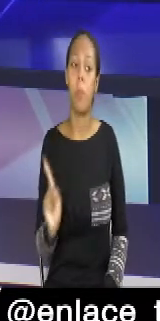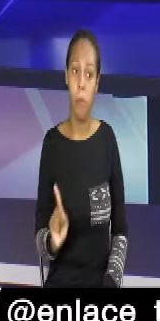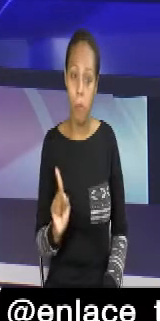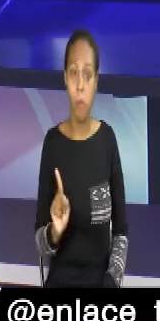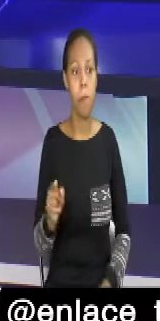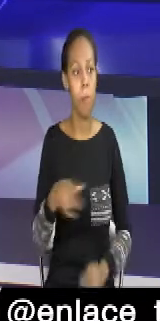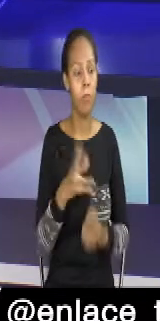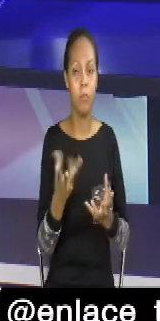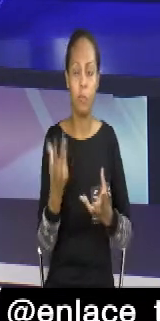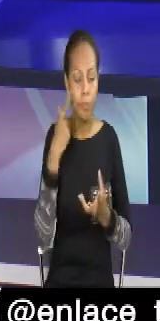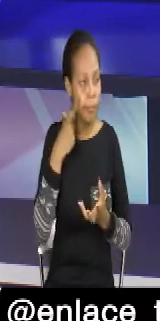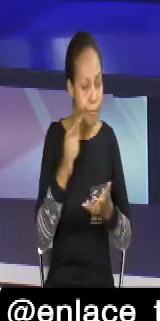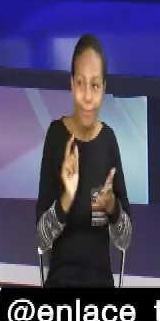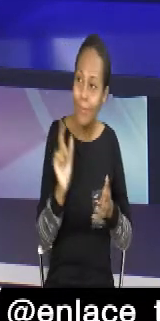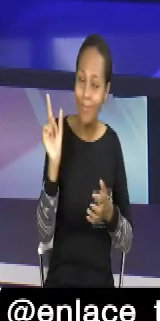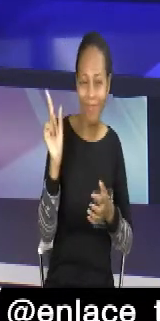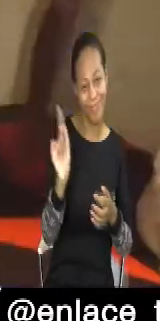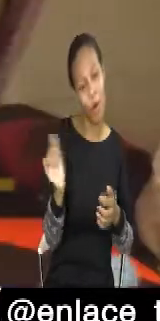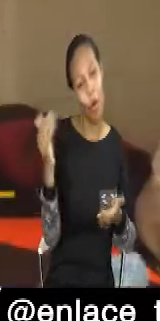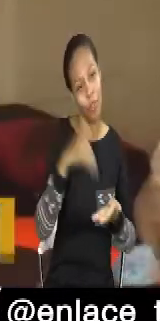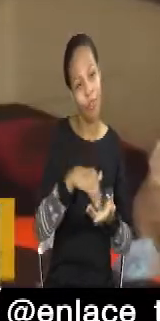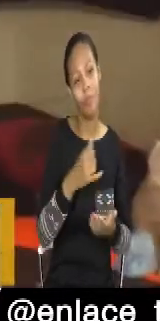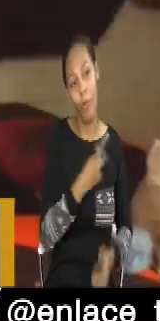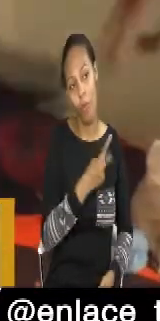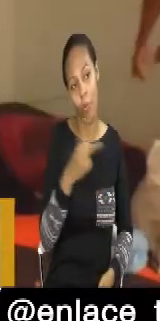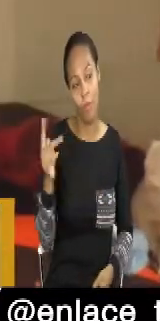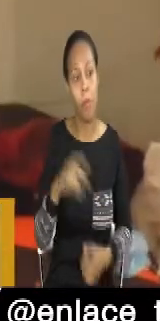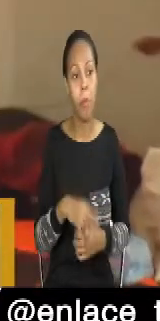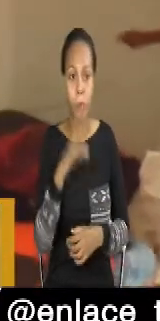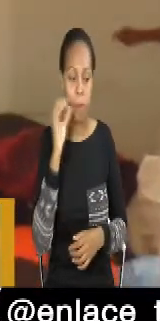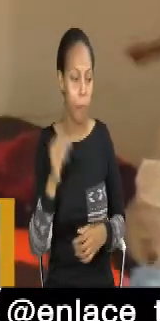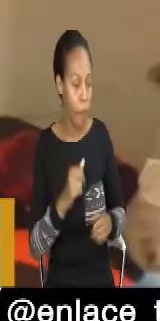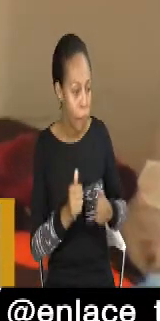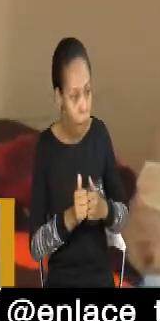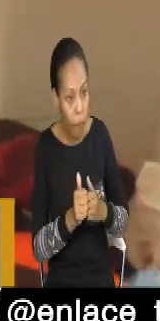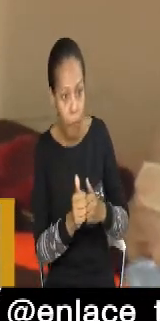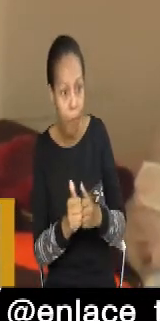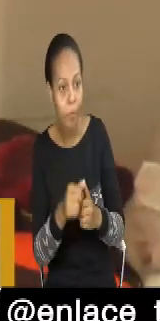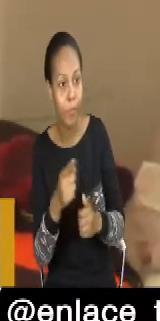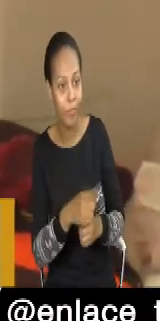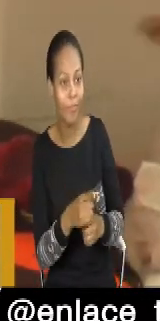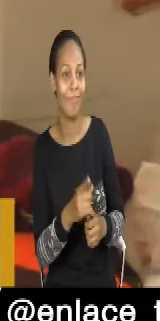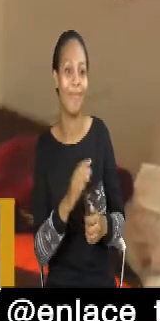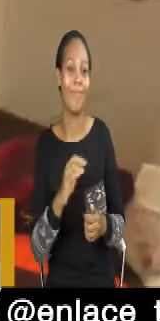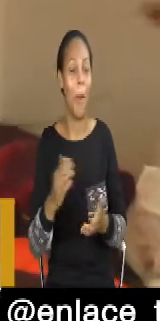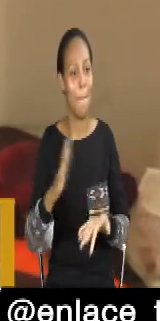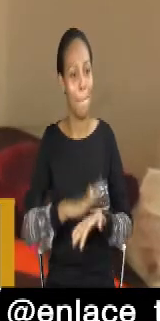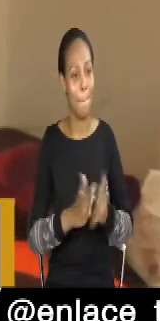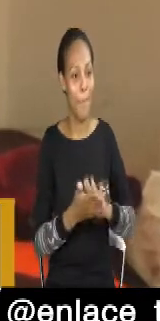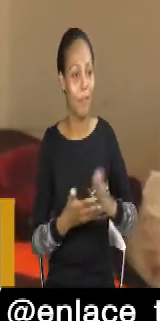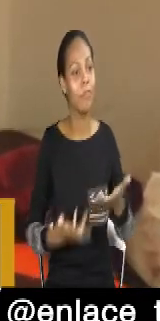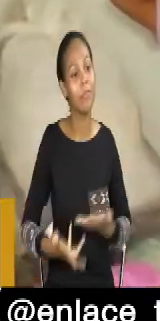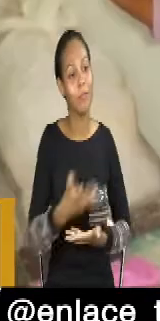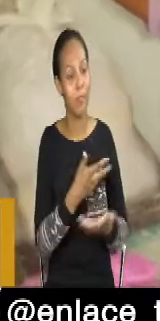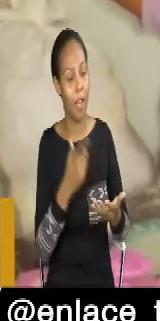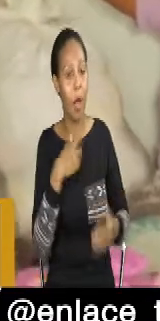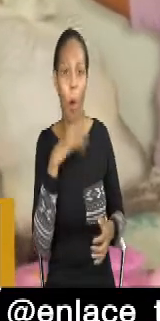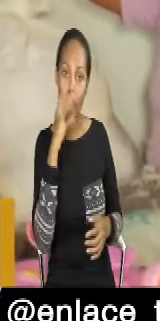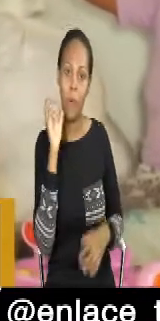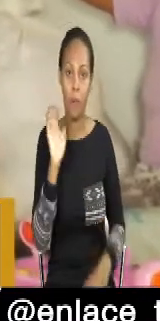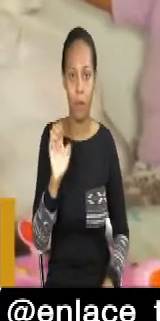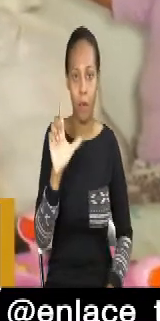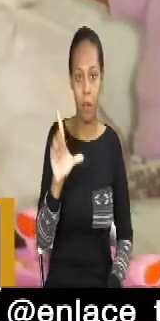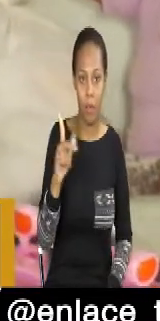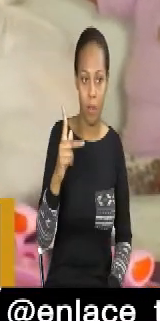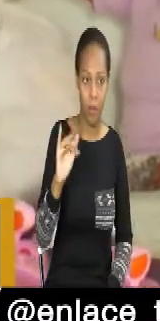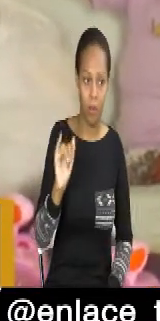entes gubernamentales. El asesor de paz y convivencia de la alcaldía municipal, Edwin Jair Lemón, fue el responsable del retorno a su resguardo